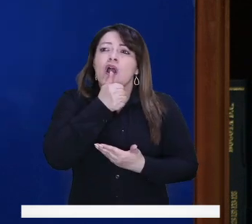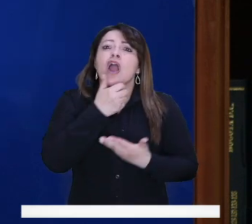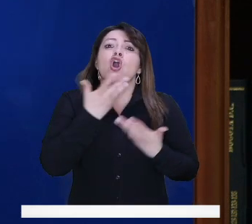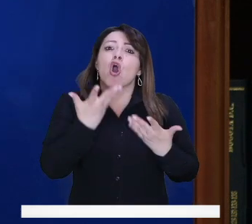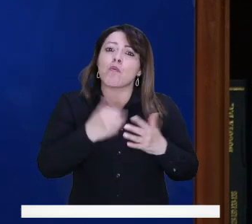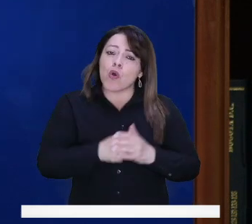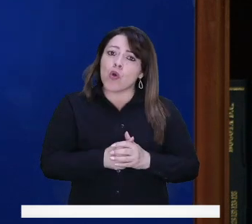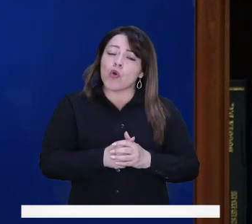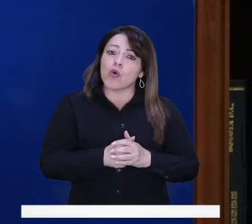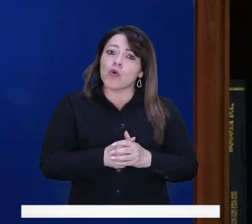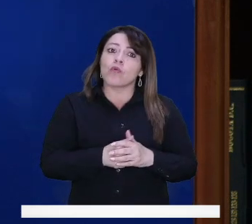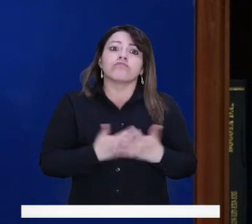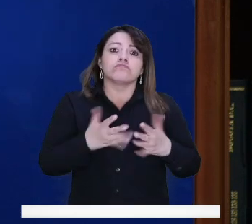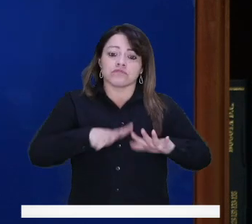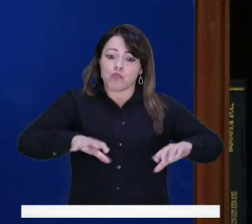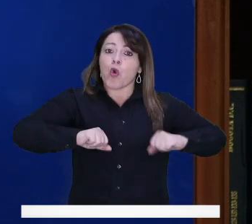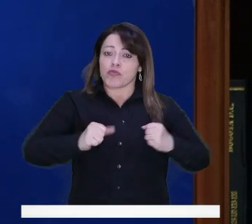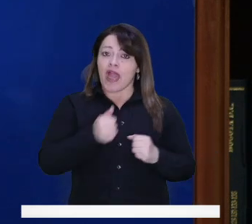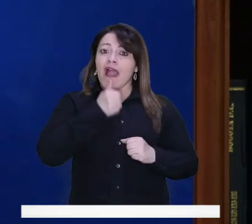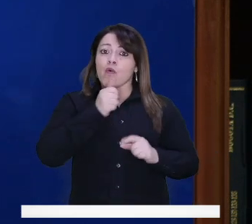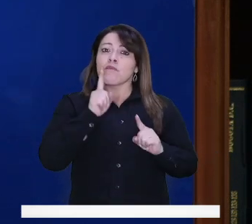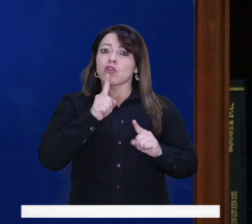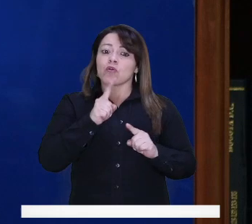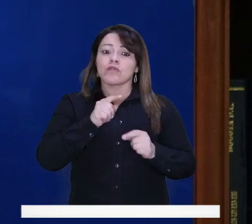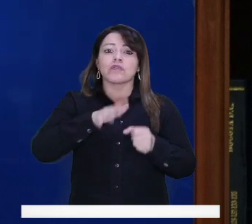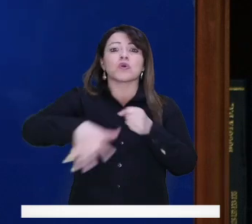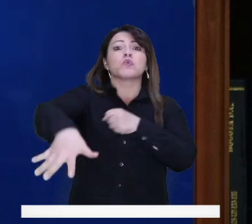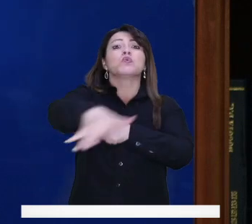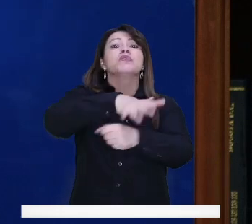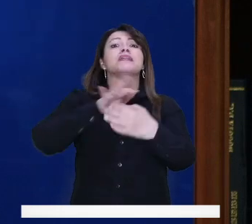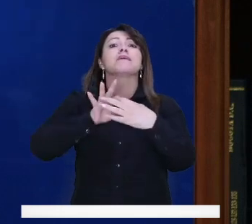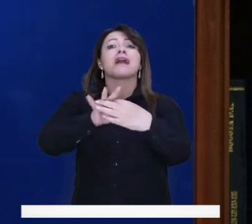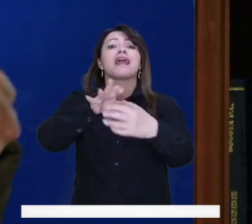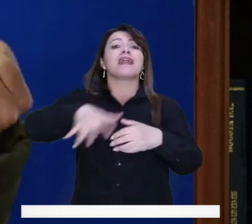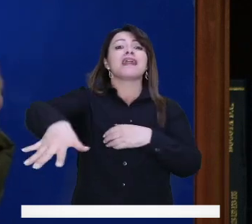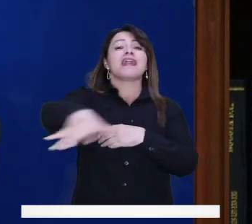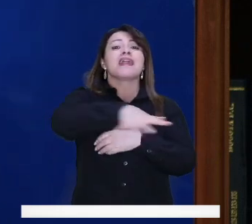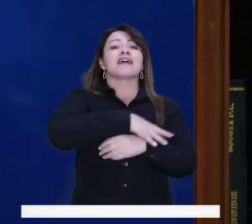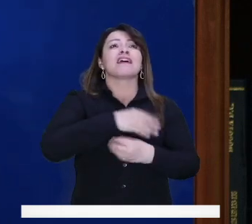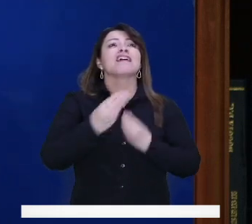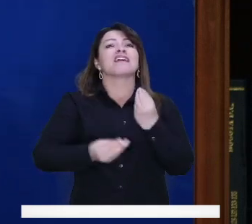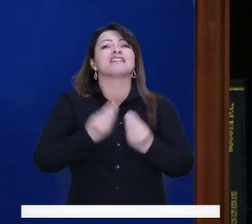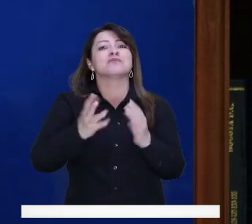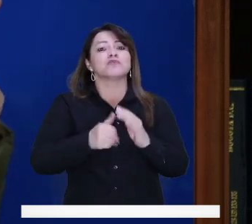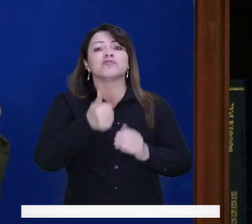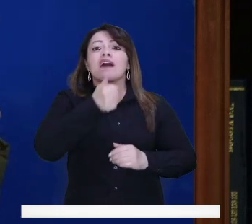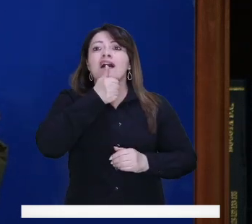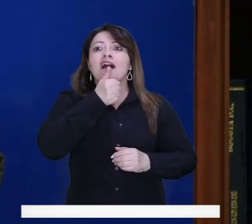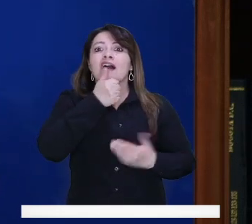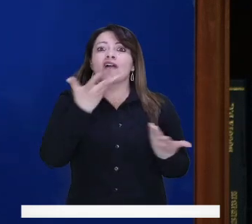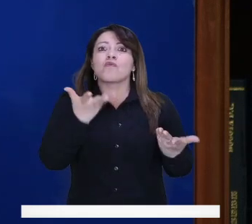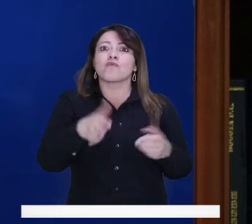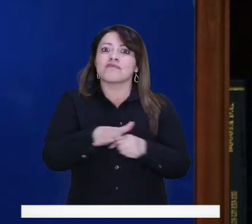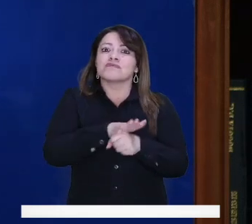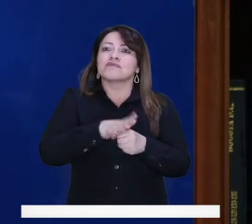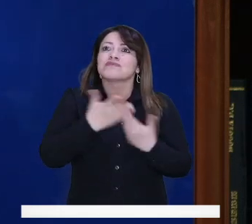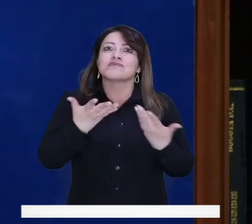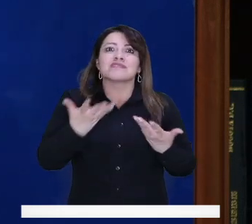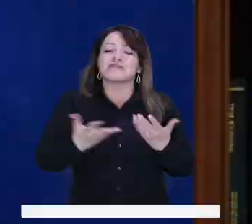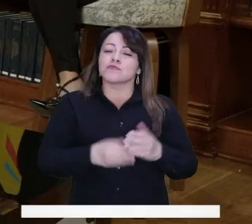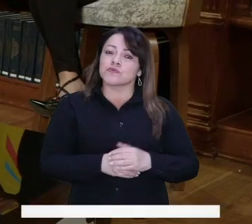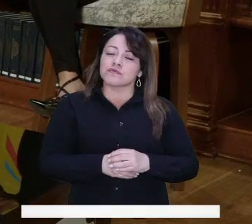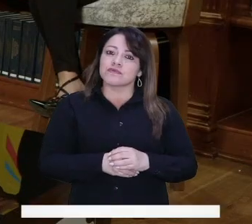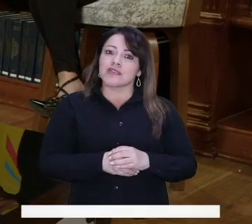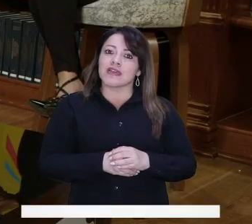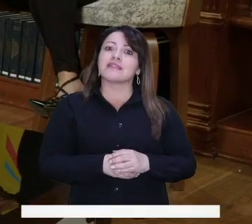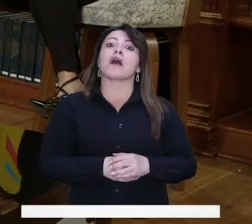agua? Y el agua no solamente la podrán conseguir si nuevamente le estrangulan por segunda ocasión